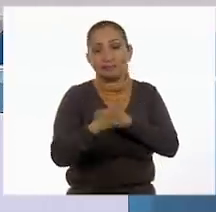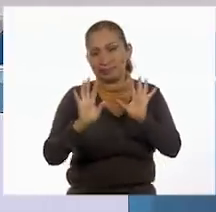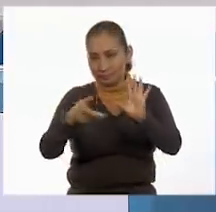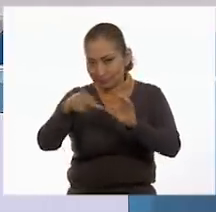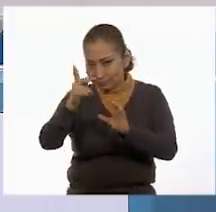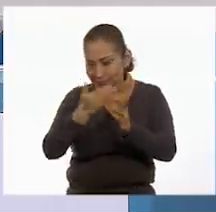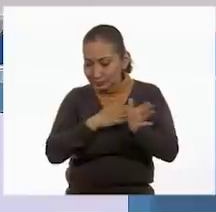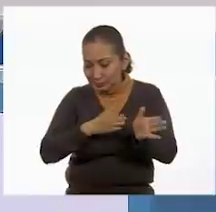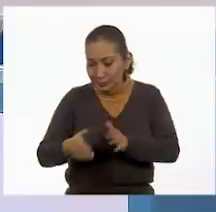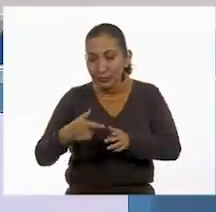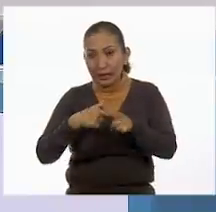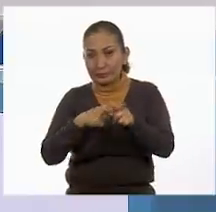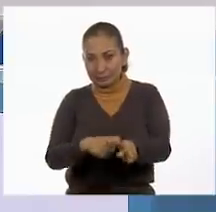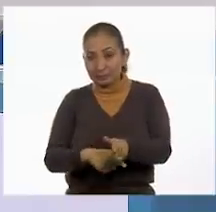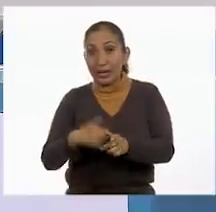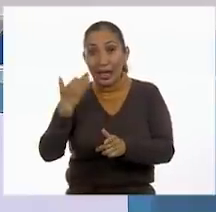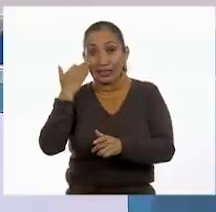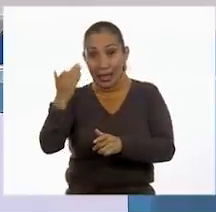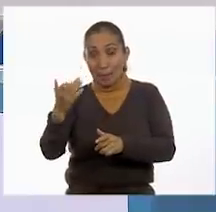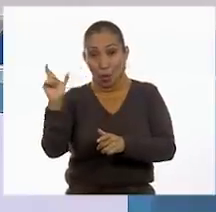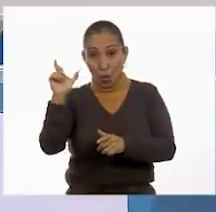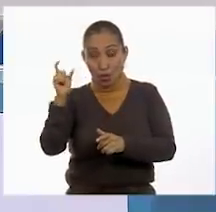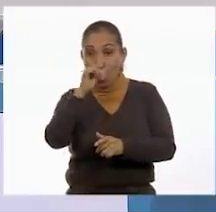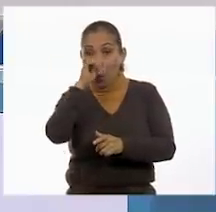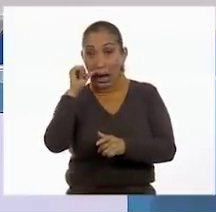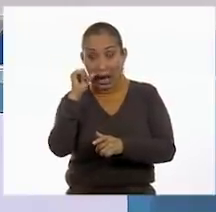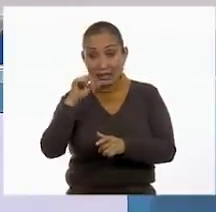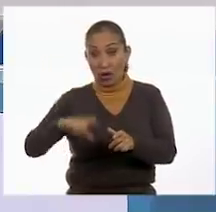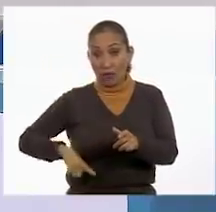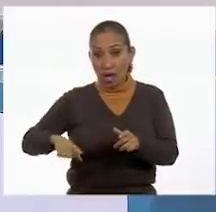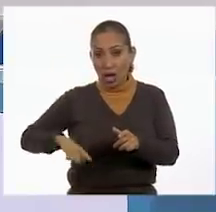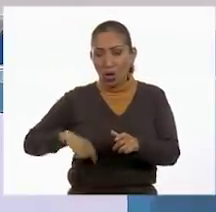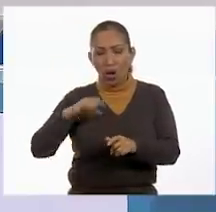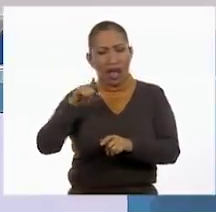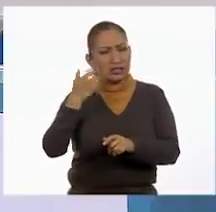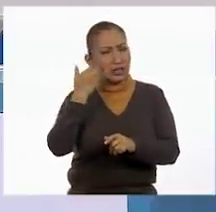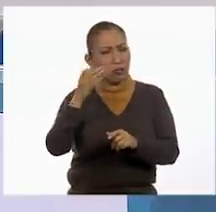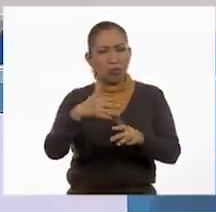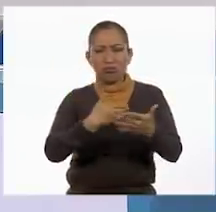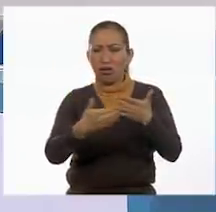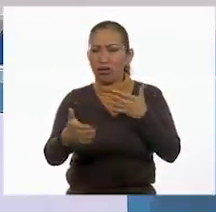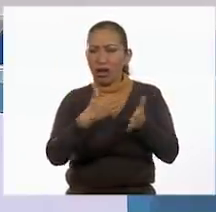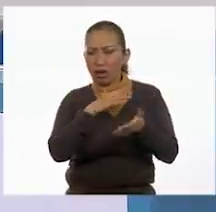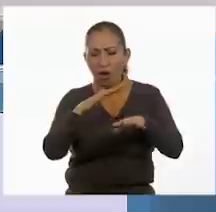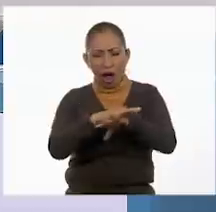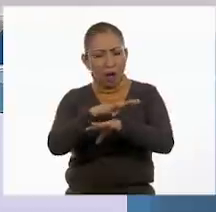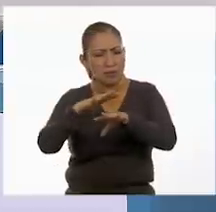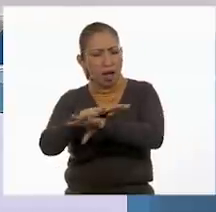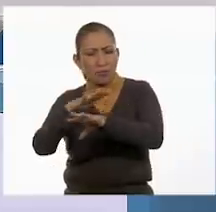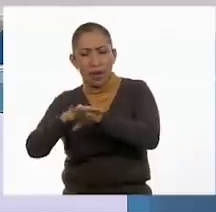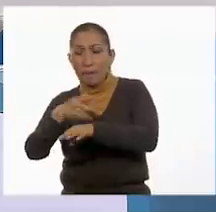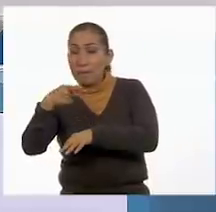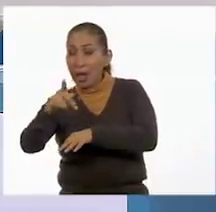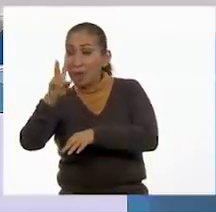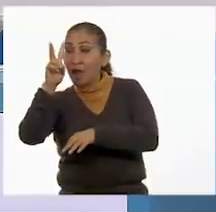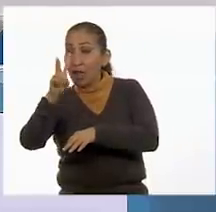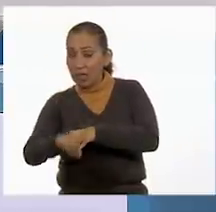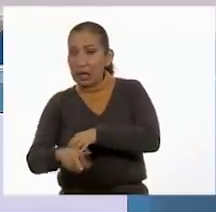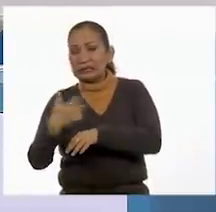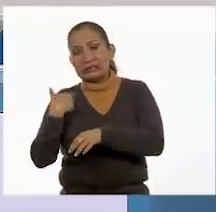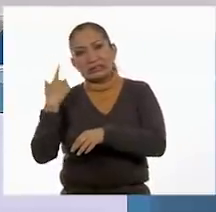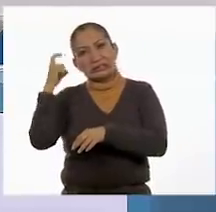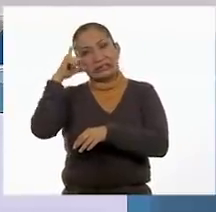continuemos. Estábamos diciendo que en la época de Benito Juárez es una época de modernización, pero la verdad es que esto tiene sus